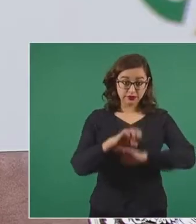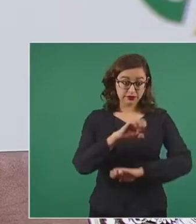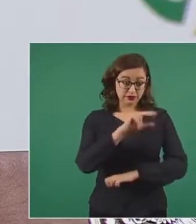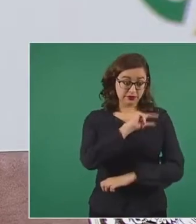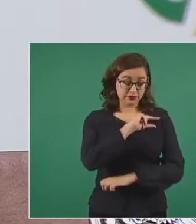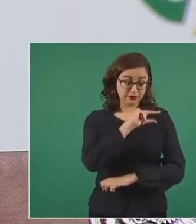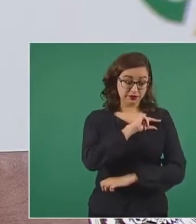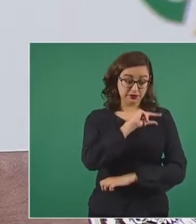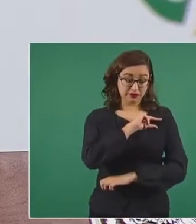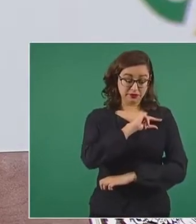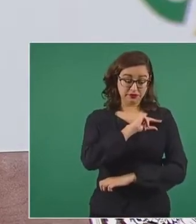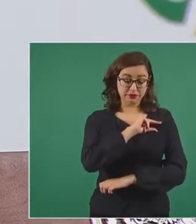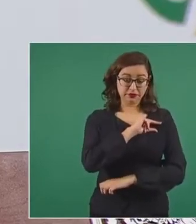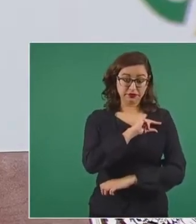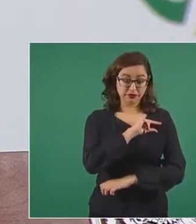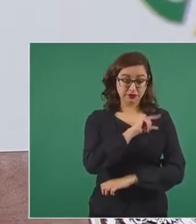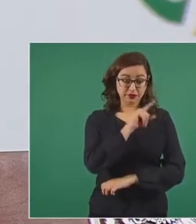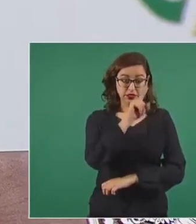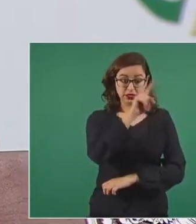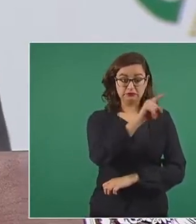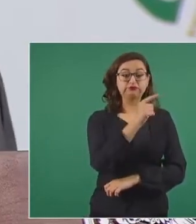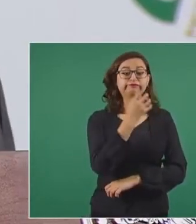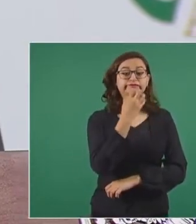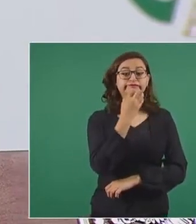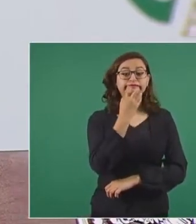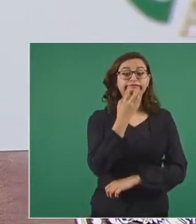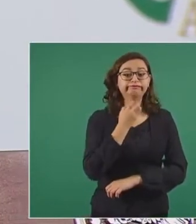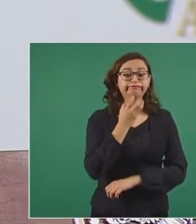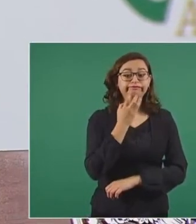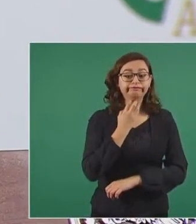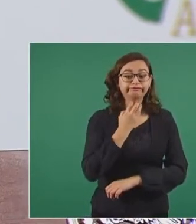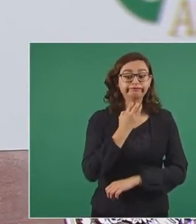creo que israelita,